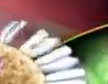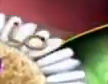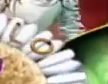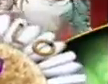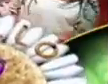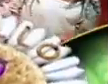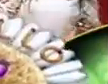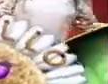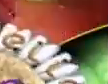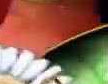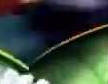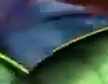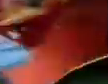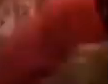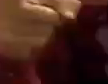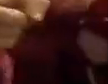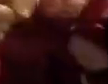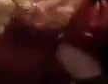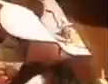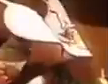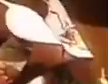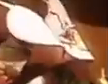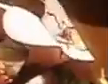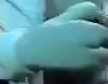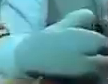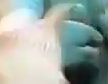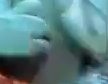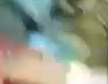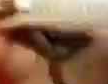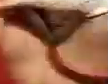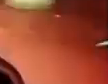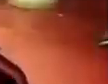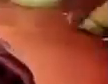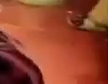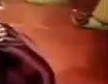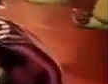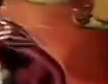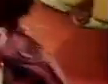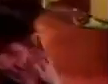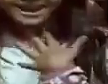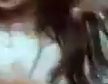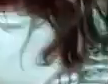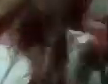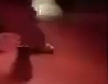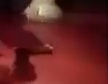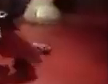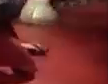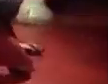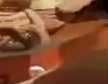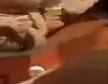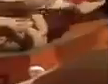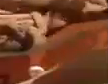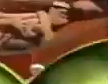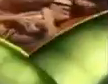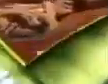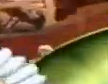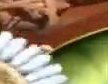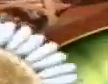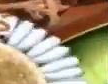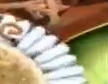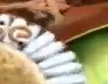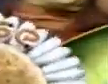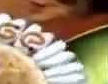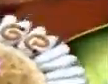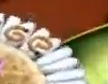además Tenemos recetas, Hechizos, oficios. mis libros. ¿Y a mí? ¿Todo eso para mí? Ya llegó, el Cinco